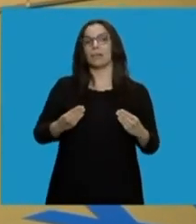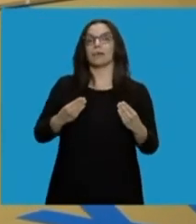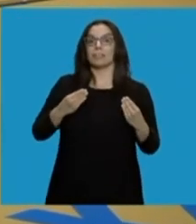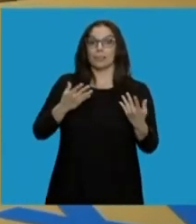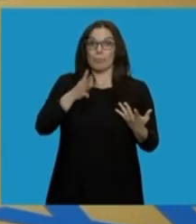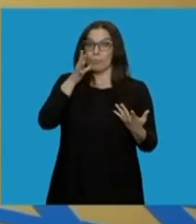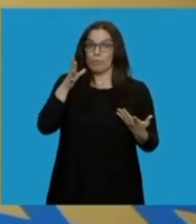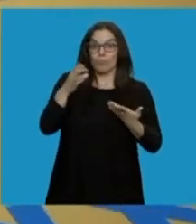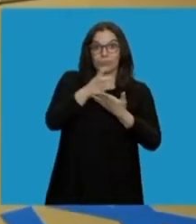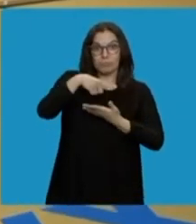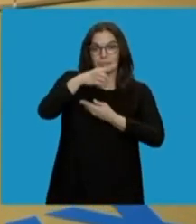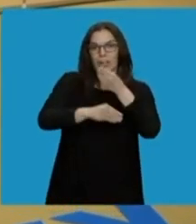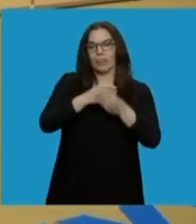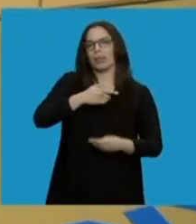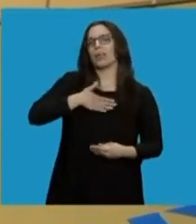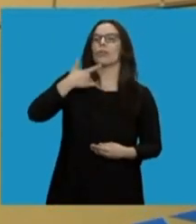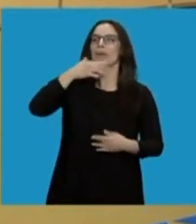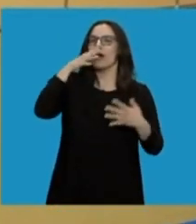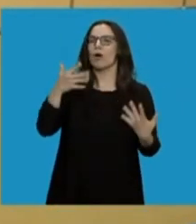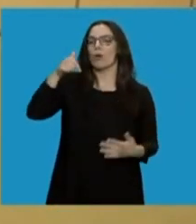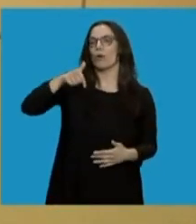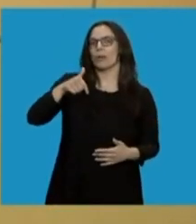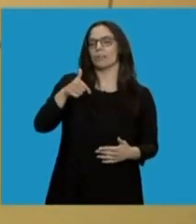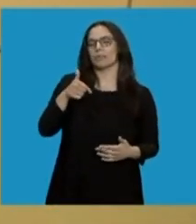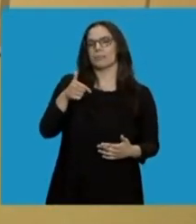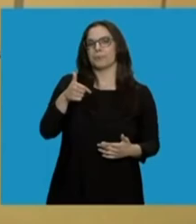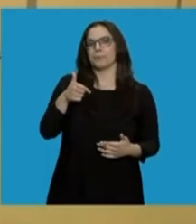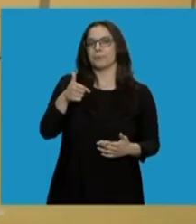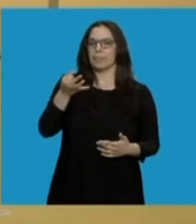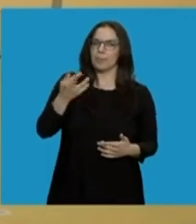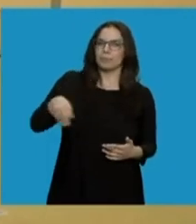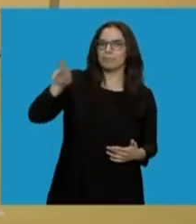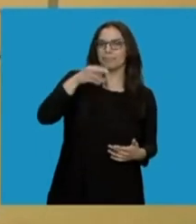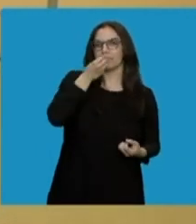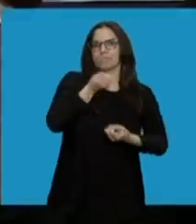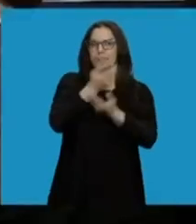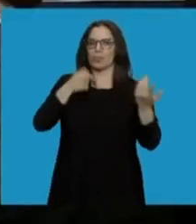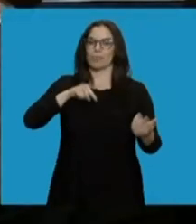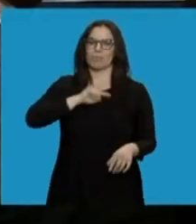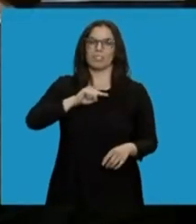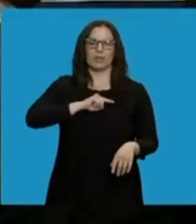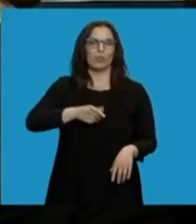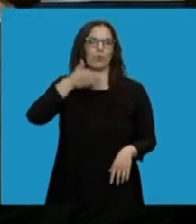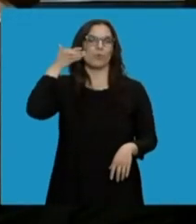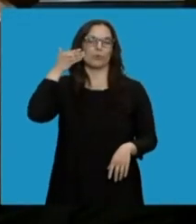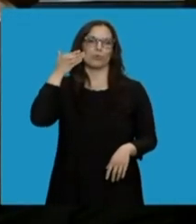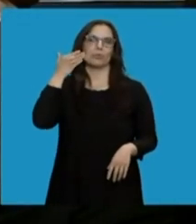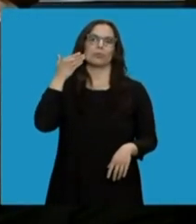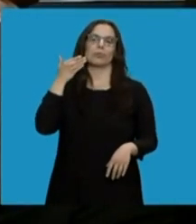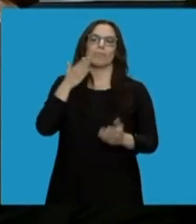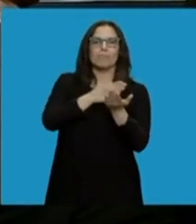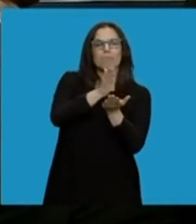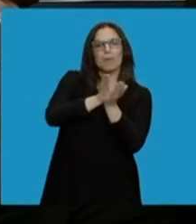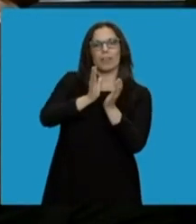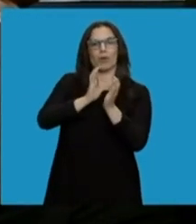por todo ello, quiero decir que hoy es un buen momento para volver a deciros que me siento muy orgulloso de los